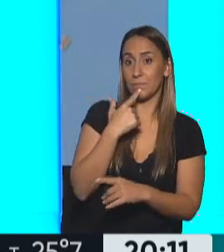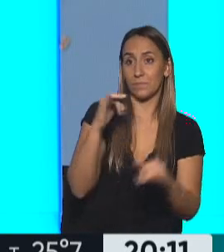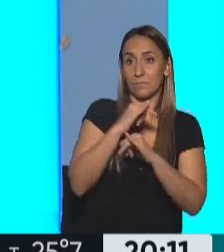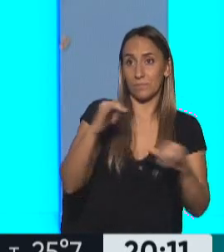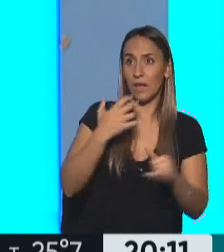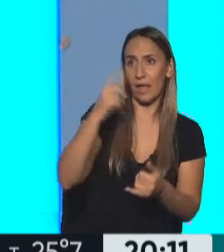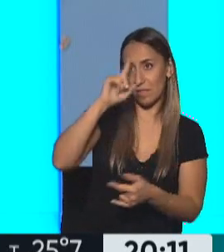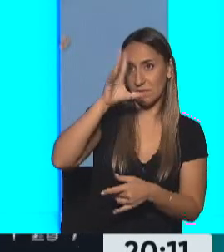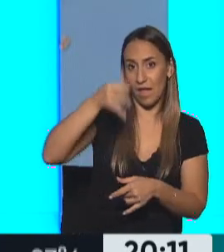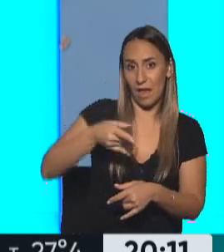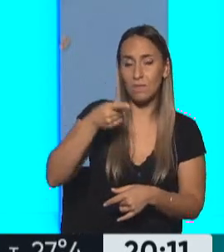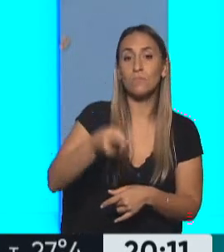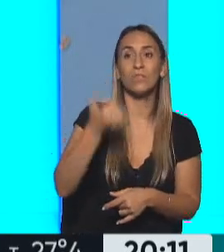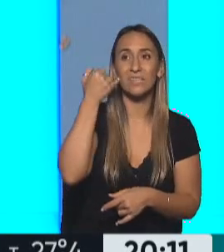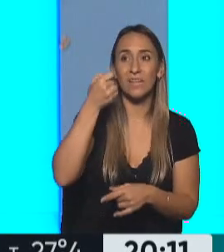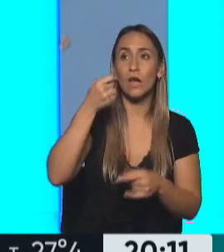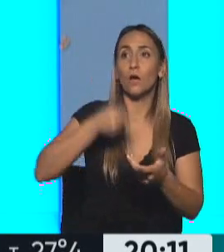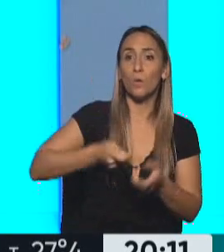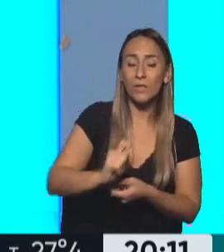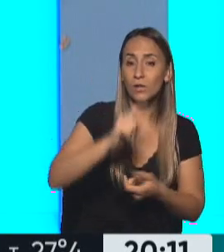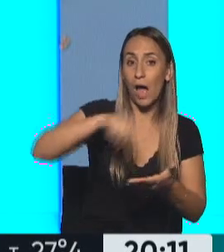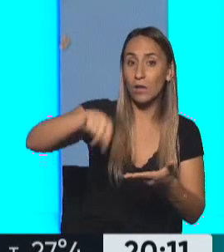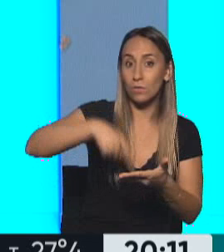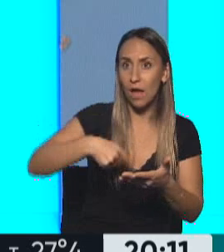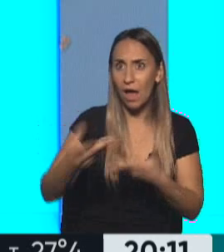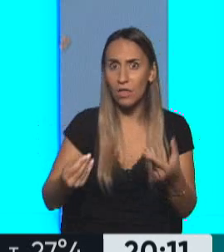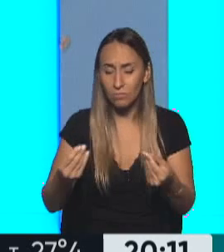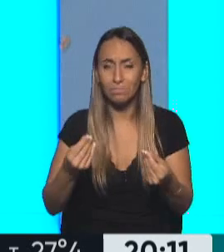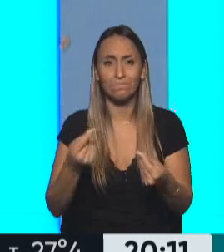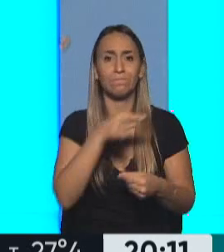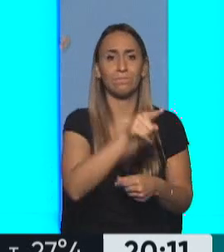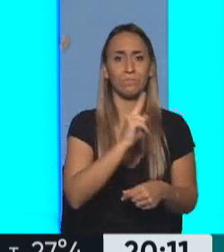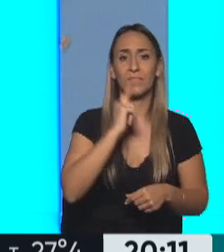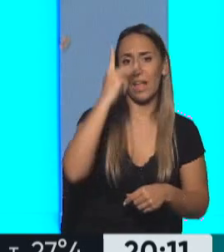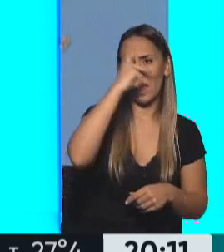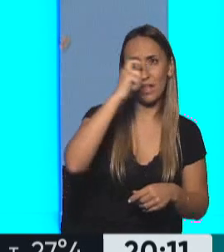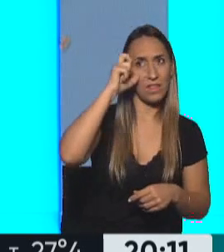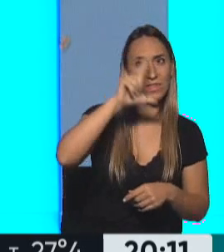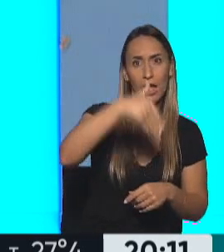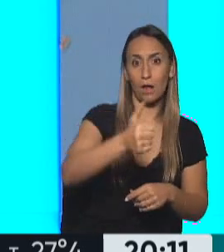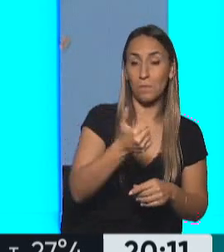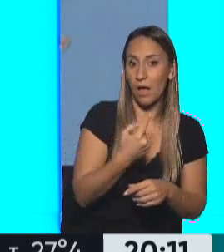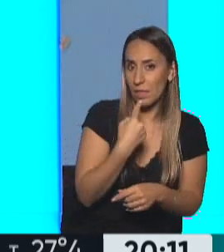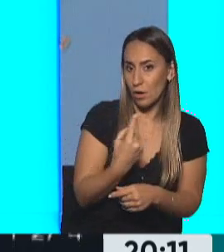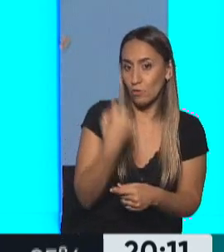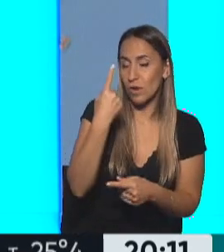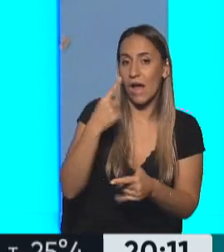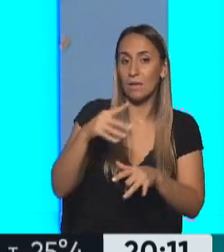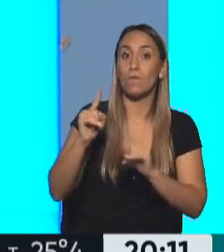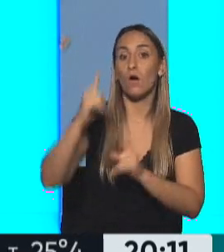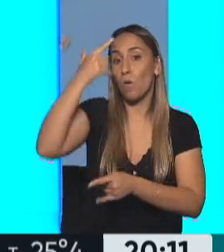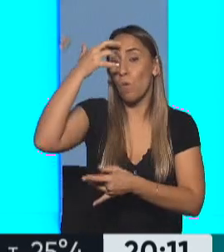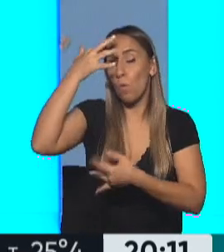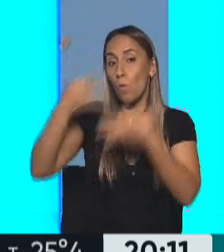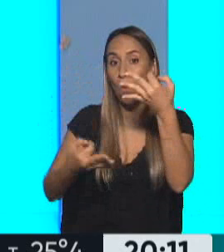del juicio, y hablábamos con Thelma en ese momento, Thelma decía uno de los aspectos más peligrosos que subyace en esta decisión de la